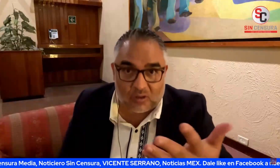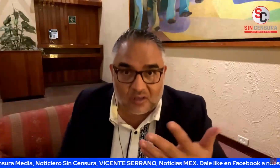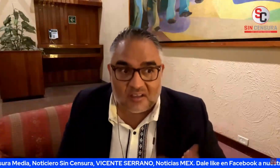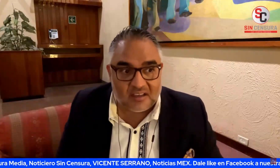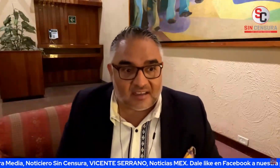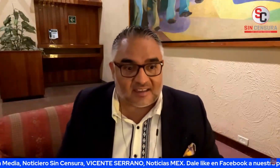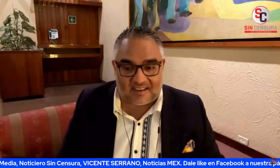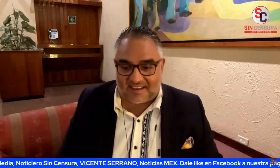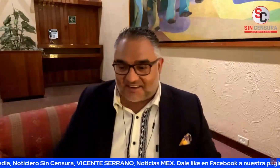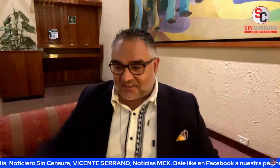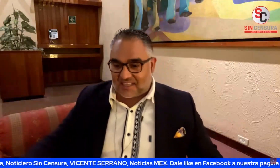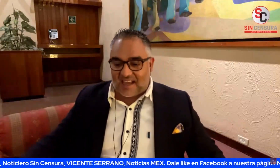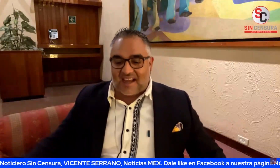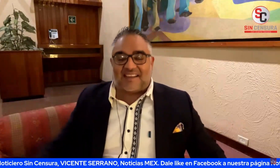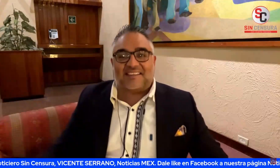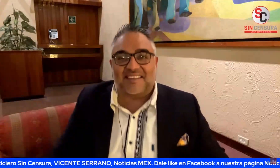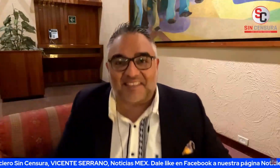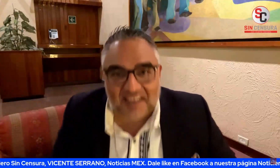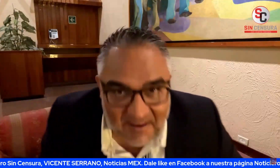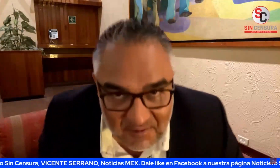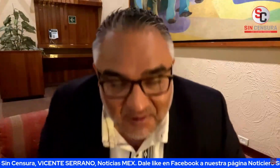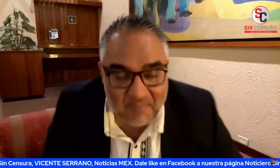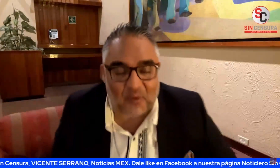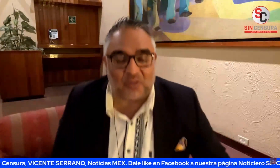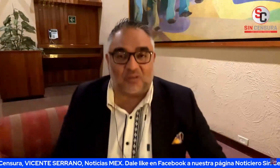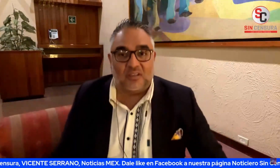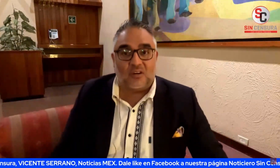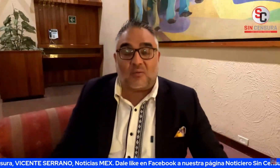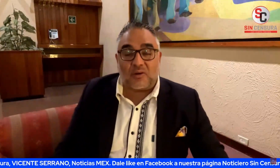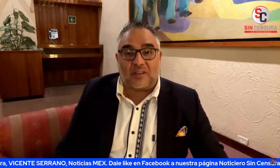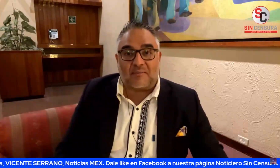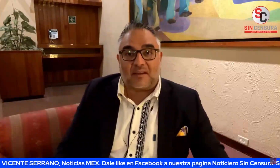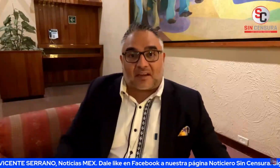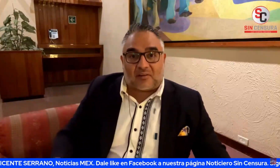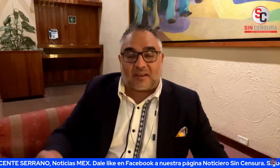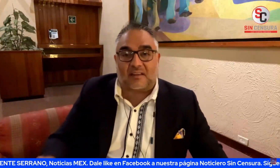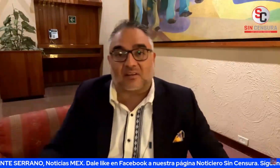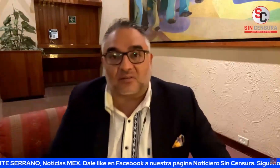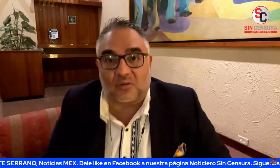por eso se da este intercambio con Poncho, como yo